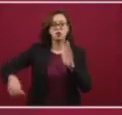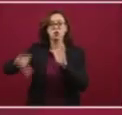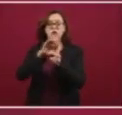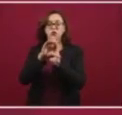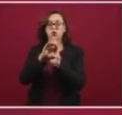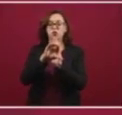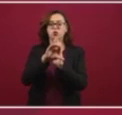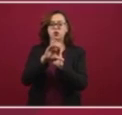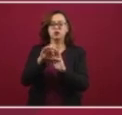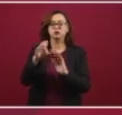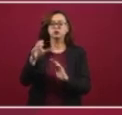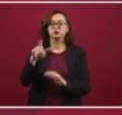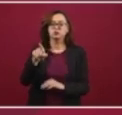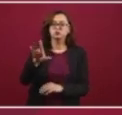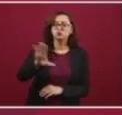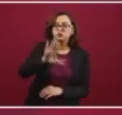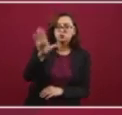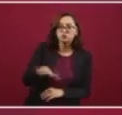murió,